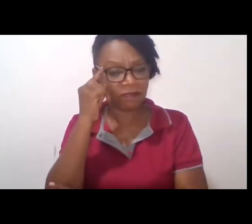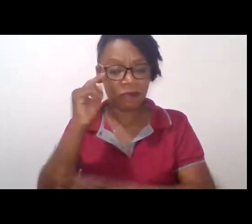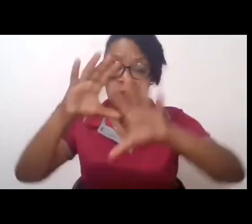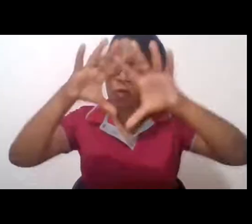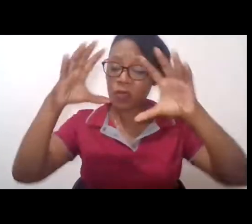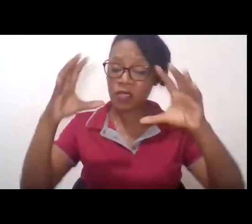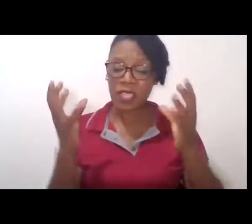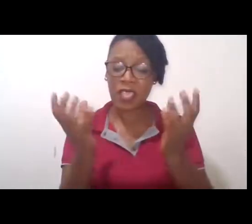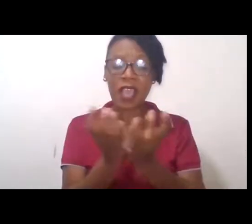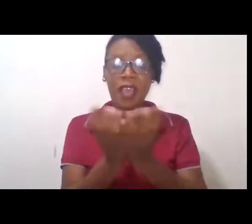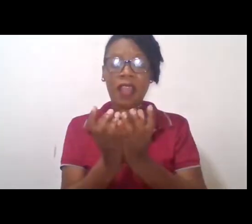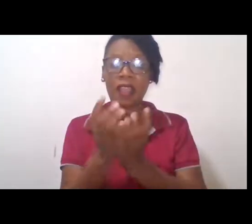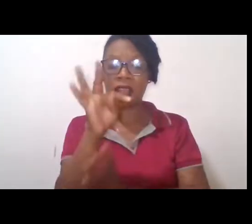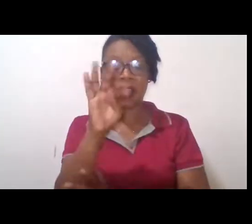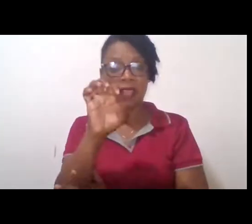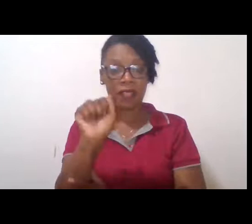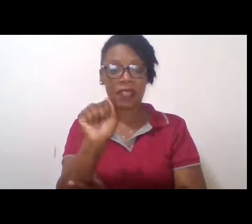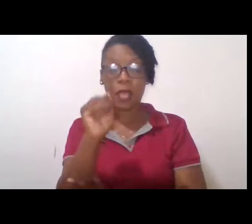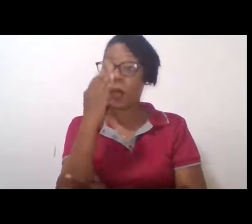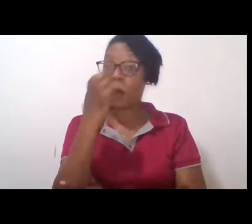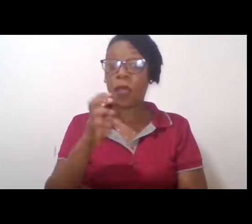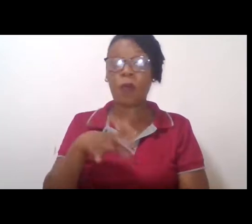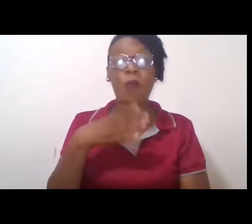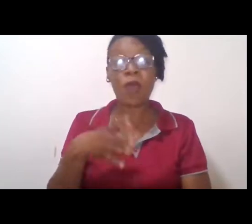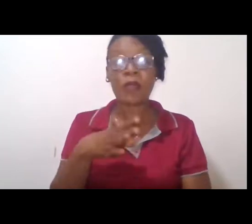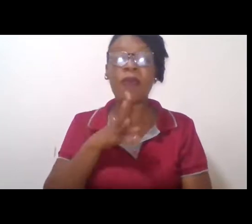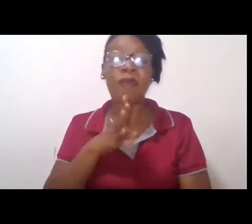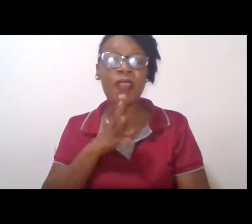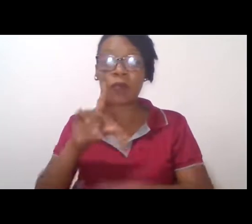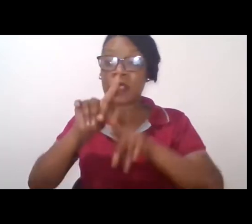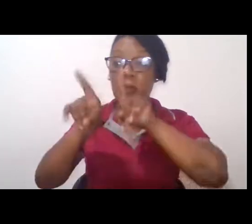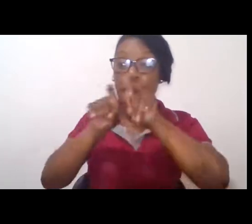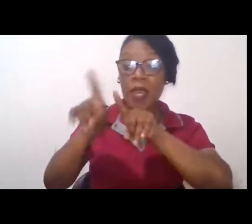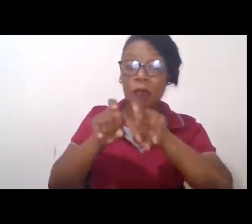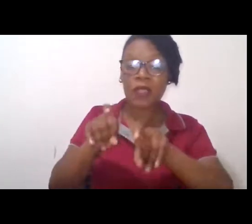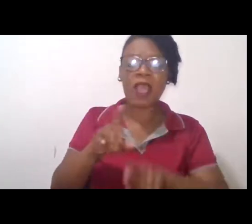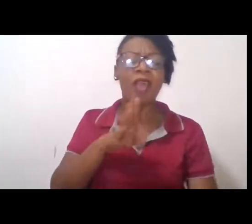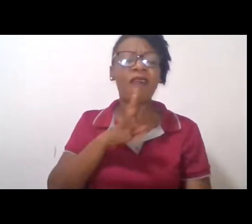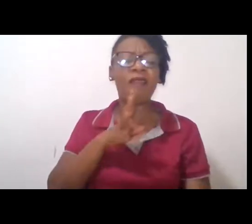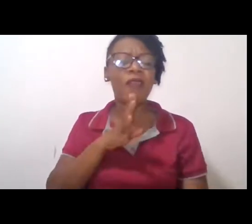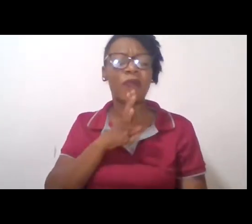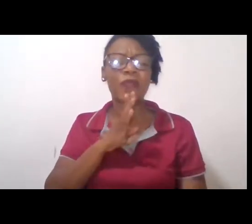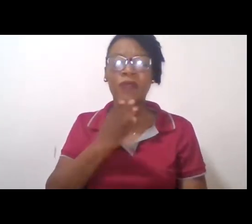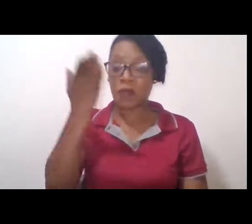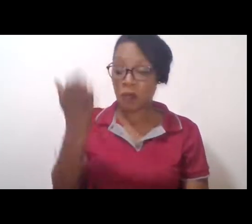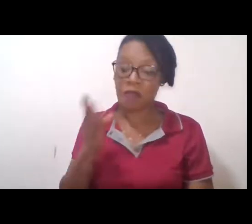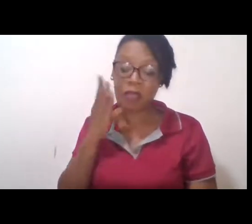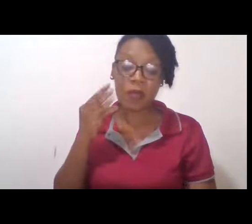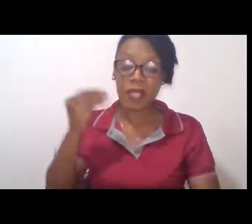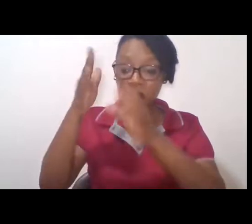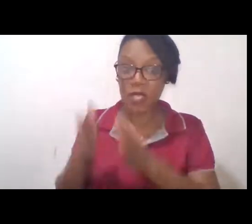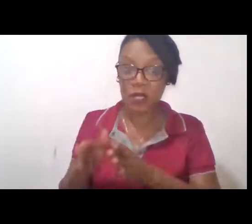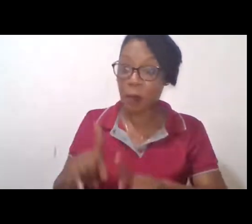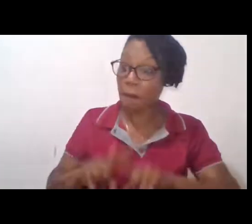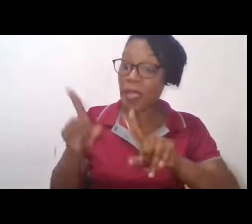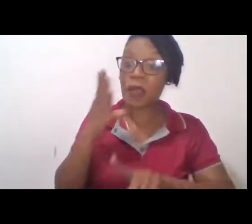en torno al TEA, porque cuando planteamos las preguntas, ¿verdad?, es bueno hablar con el experto, pero el experto, ¿verdad?,